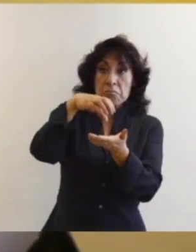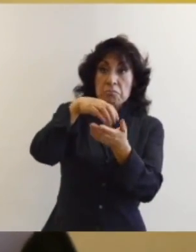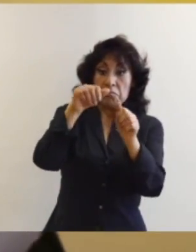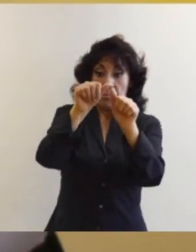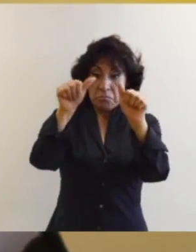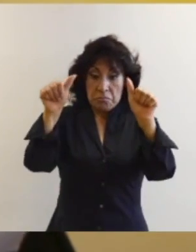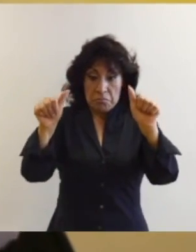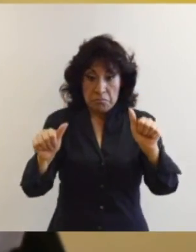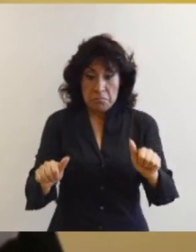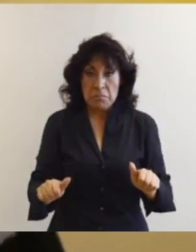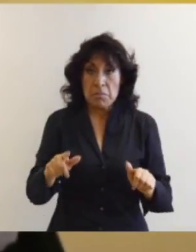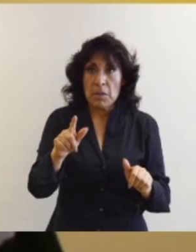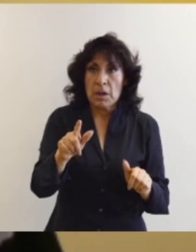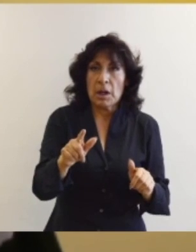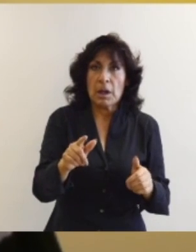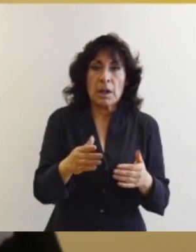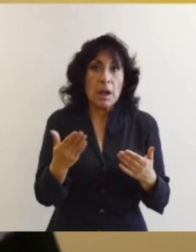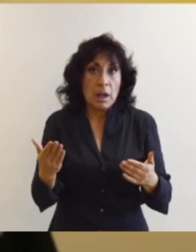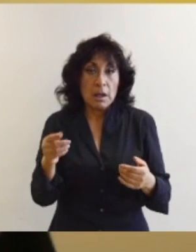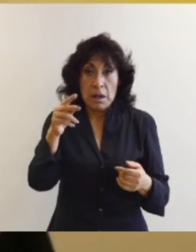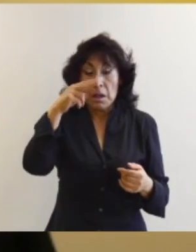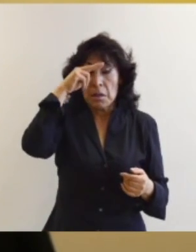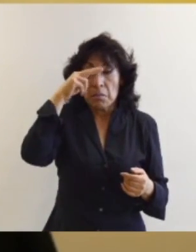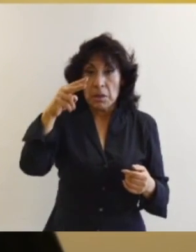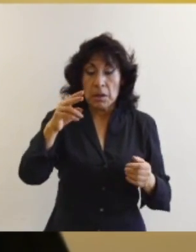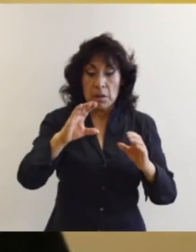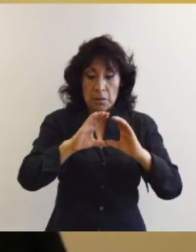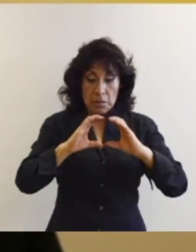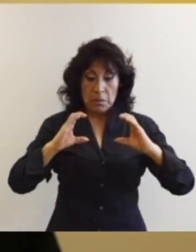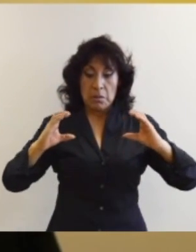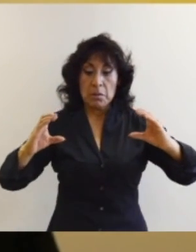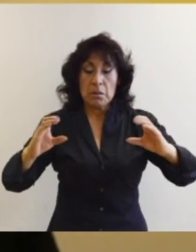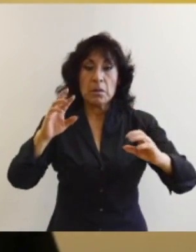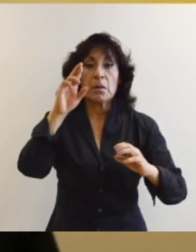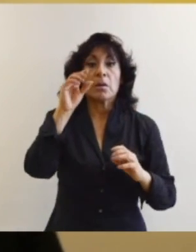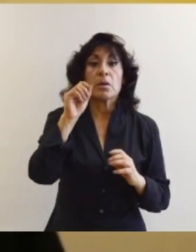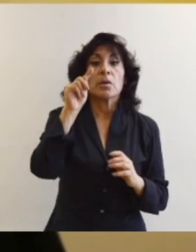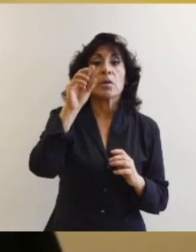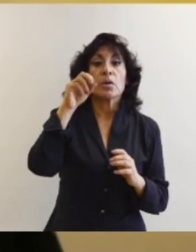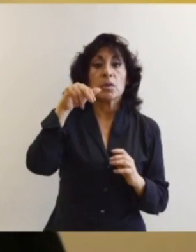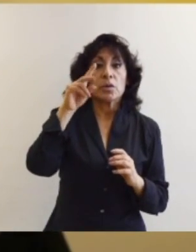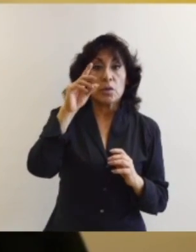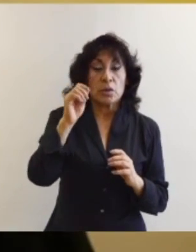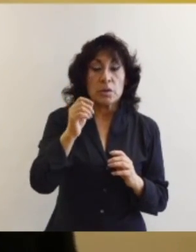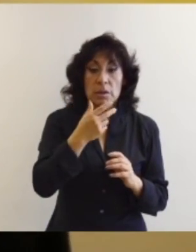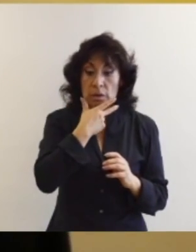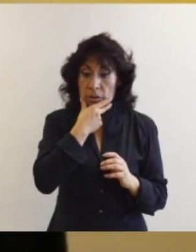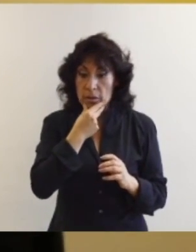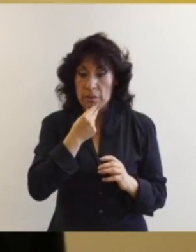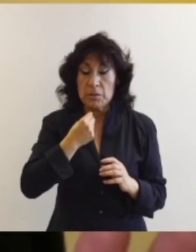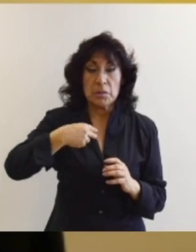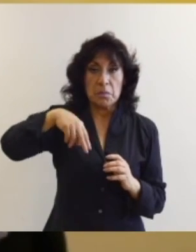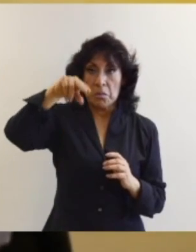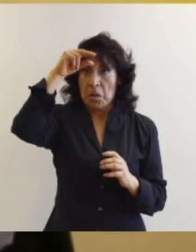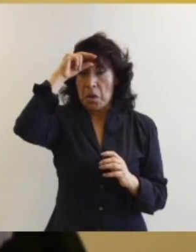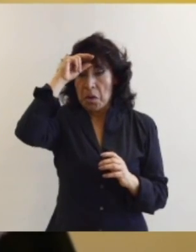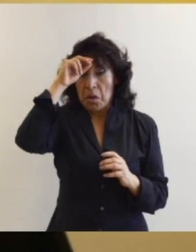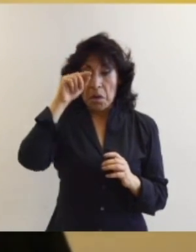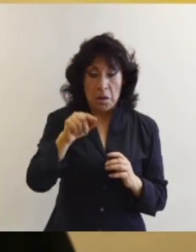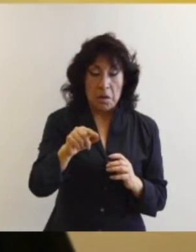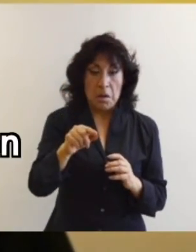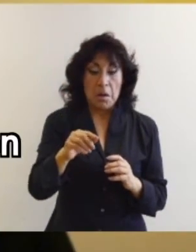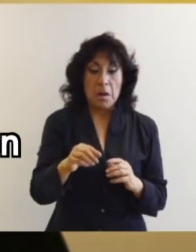erigirles un altar. Es grotesco. Hay en México una que llaman la rotonda de los